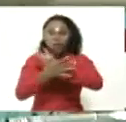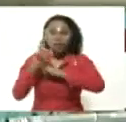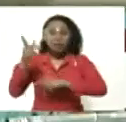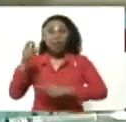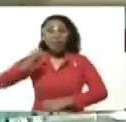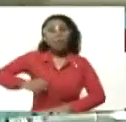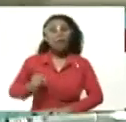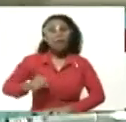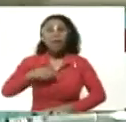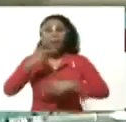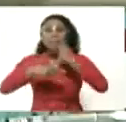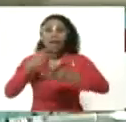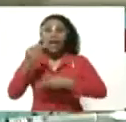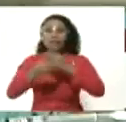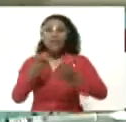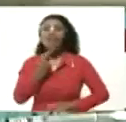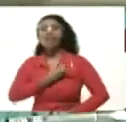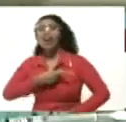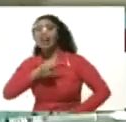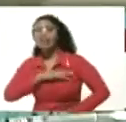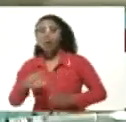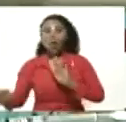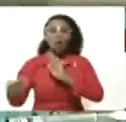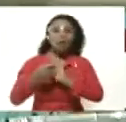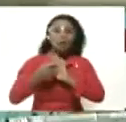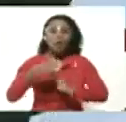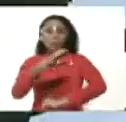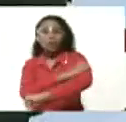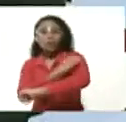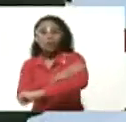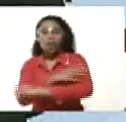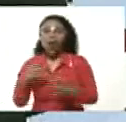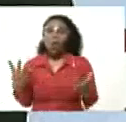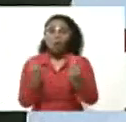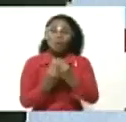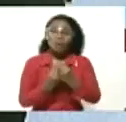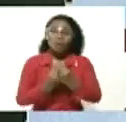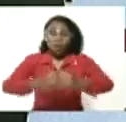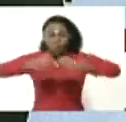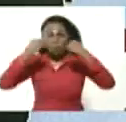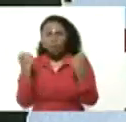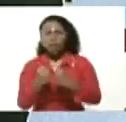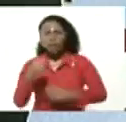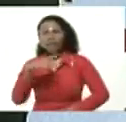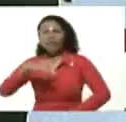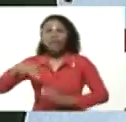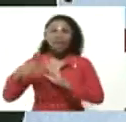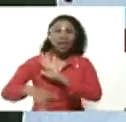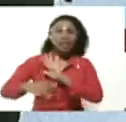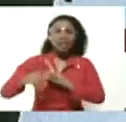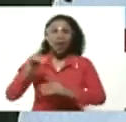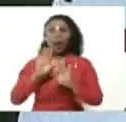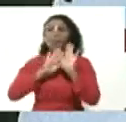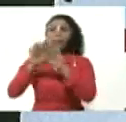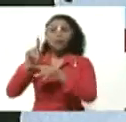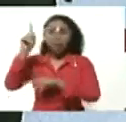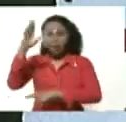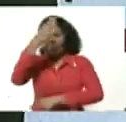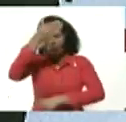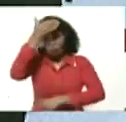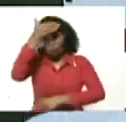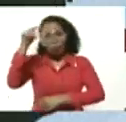política para crear pruebas falsas contra los opositores, y que junto a la extrema derecha apoyaron las políticas de Donald Trump en el